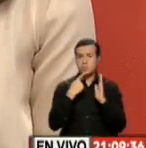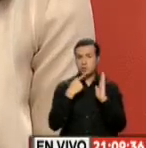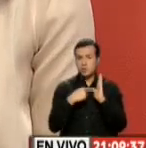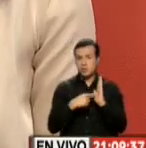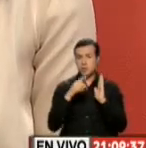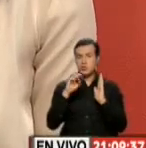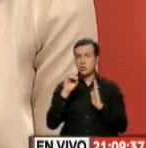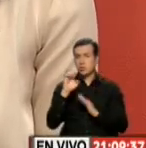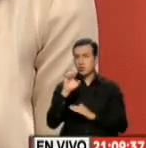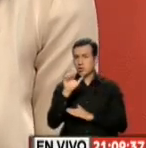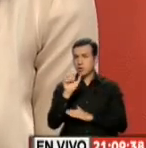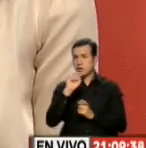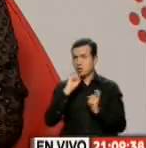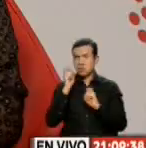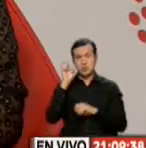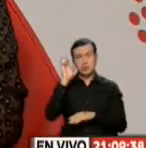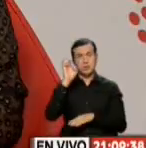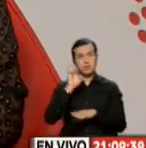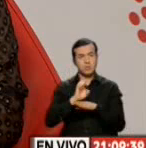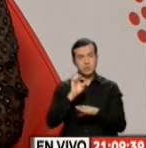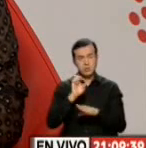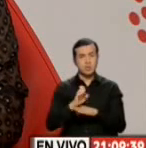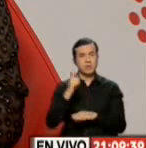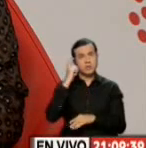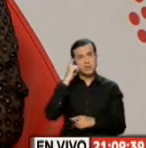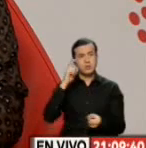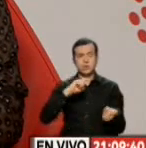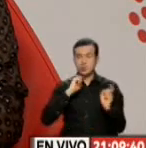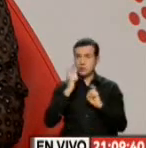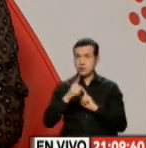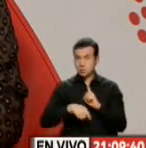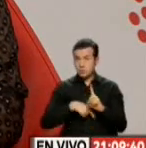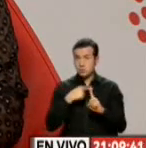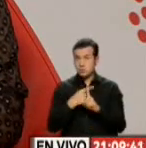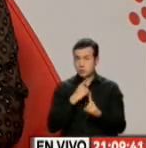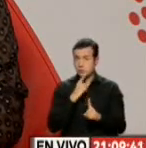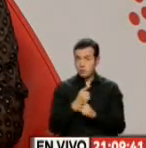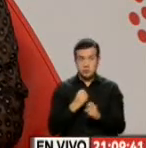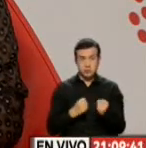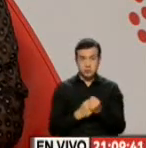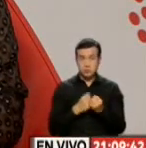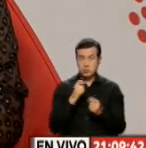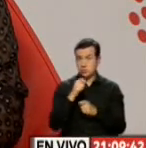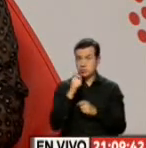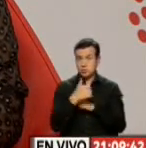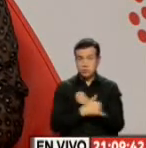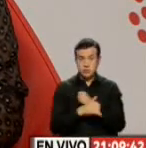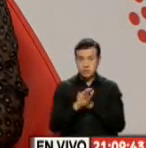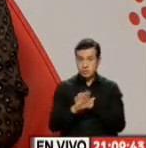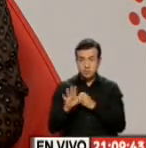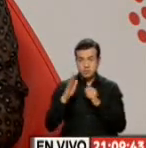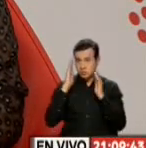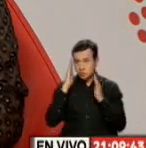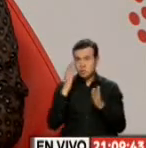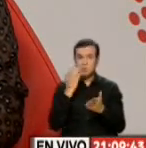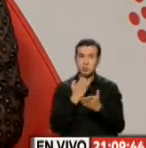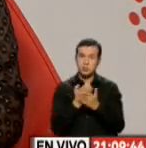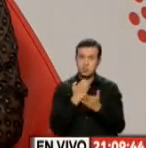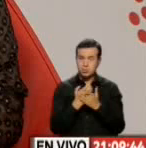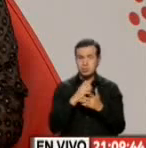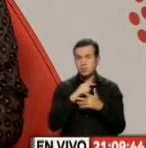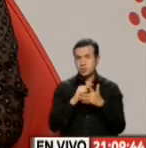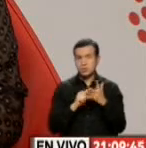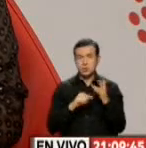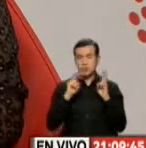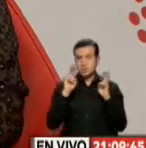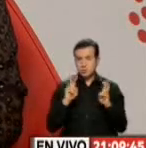desde la OEA? ¿Podría cambiar Ecuador la postura y sumarse a lo que han pedido otros países como intervención económica u otros